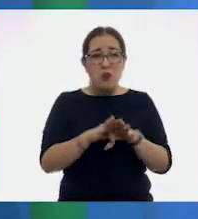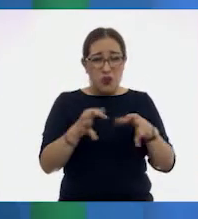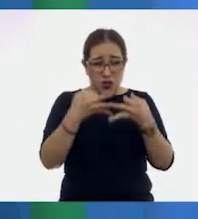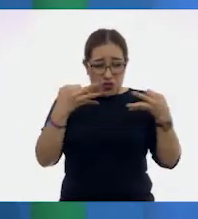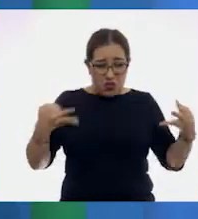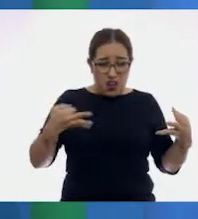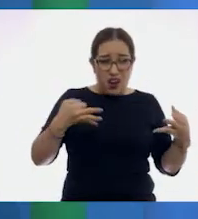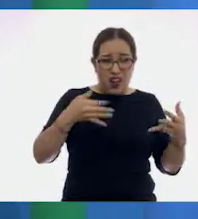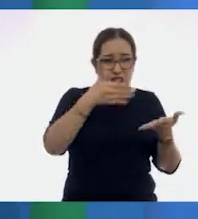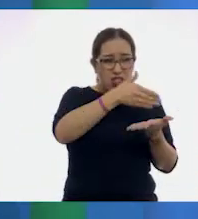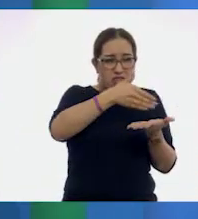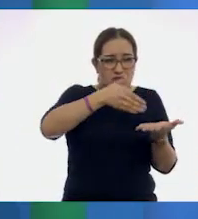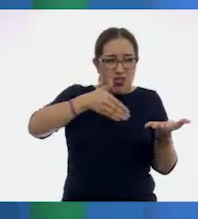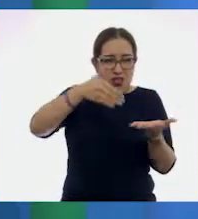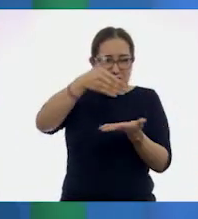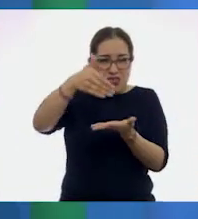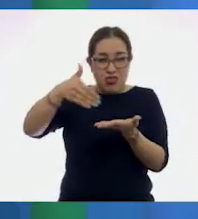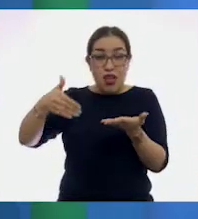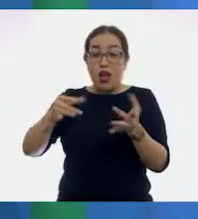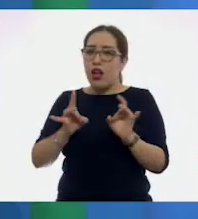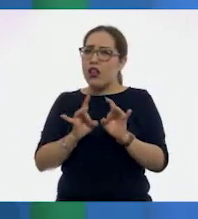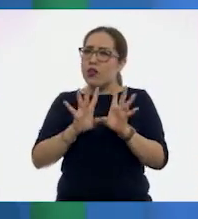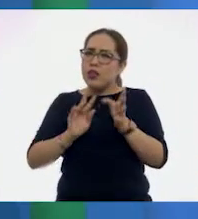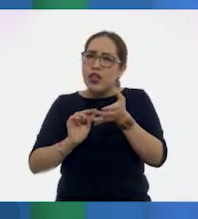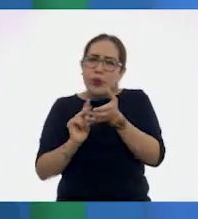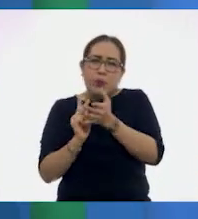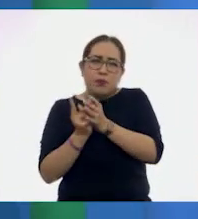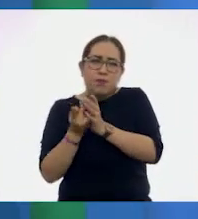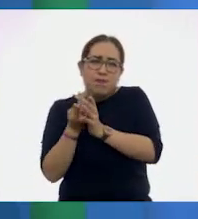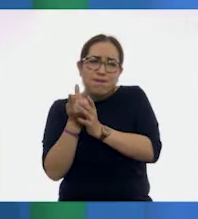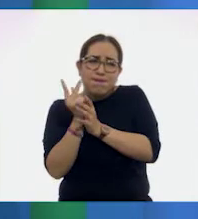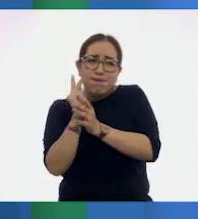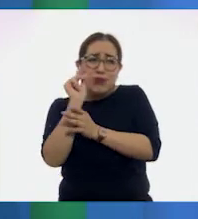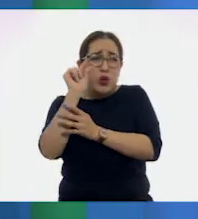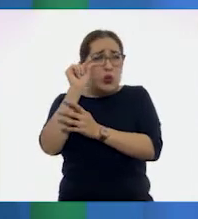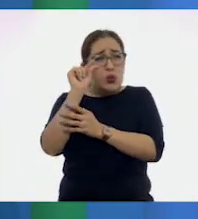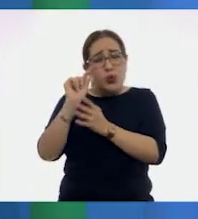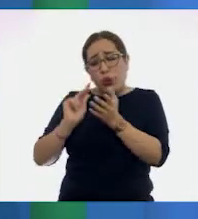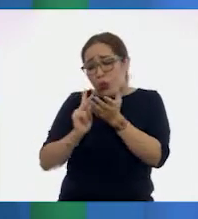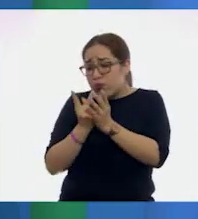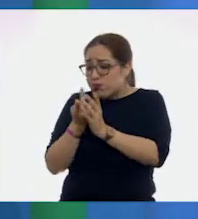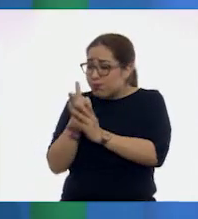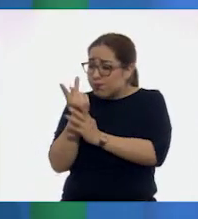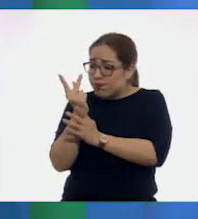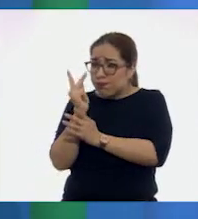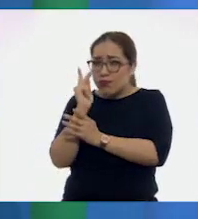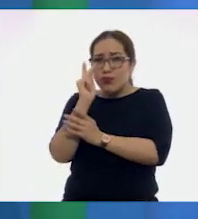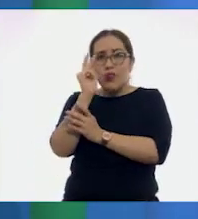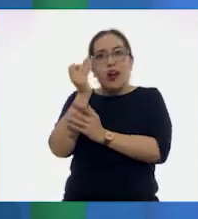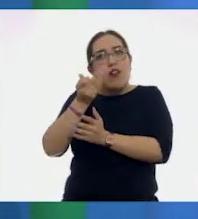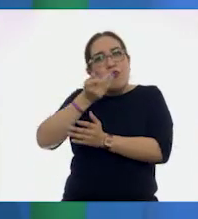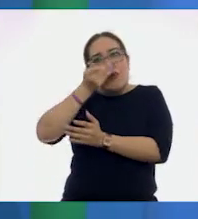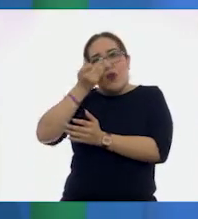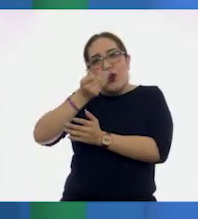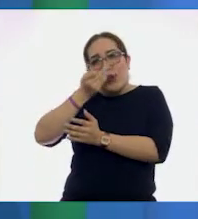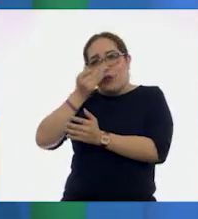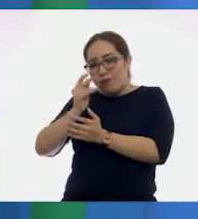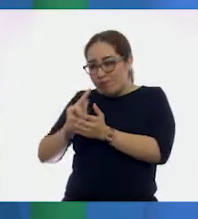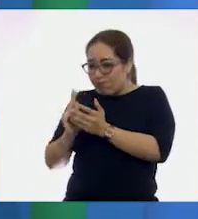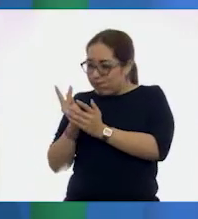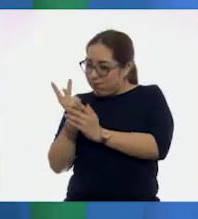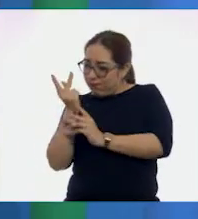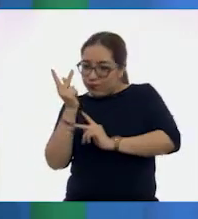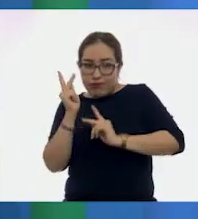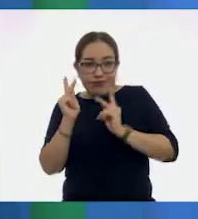cuando comienzan a crecer algunas plantas, aunque sean pequeñas, empiezan a favorecer que el suelo mantenga